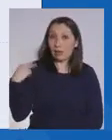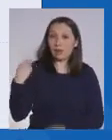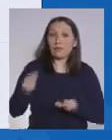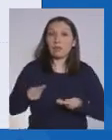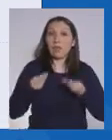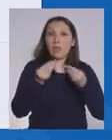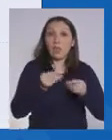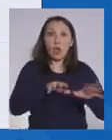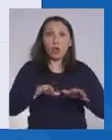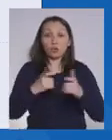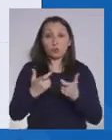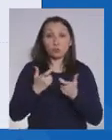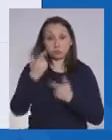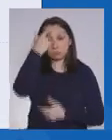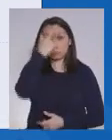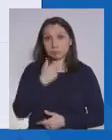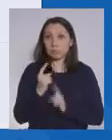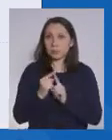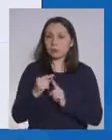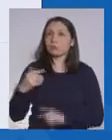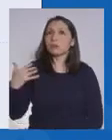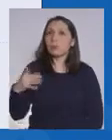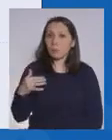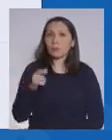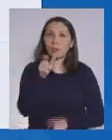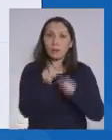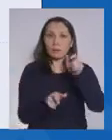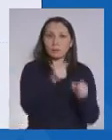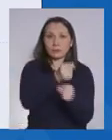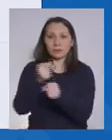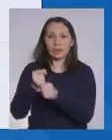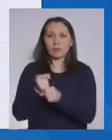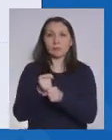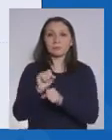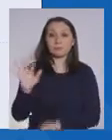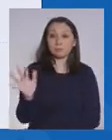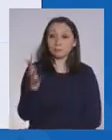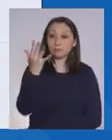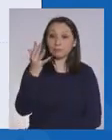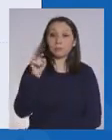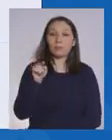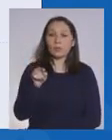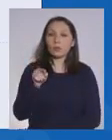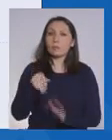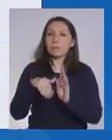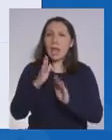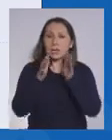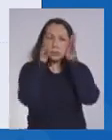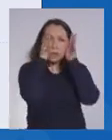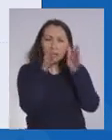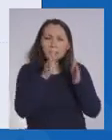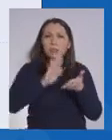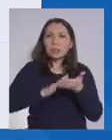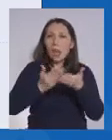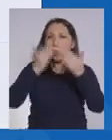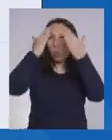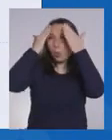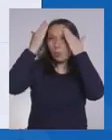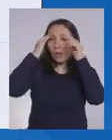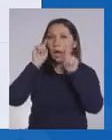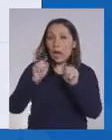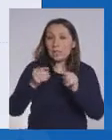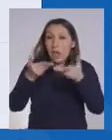entrega de los elementos protección personal resulta clave para los trabajadores en quinto lugar ministro priorizar la salud mental sabemos que